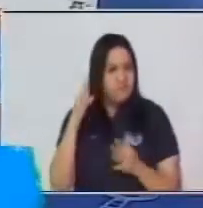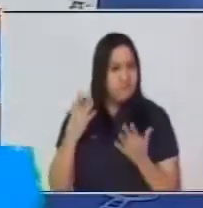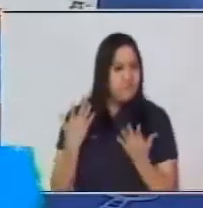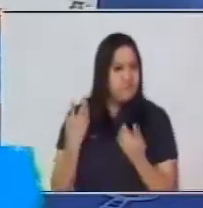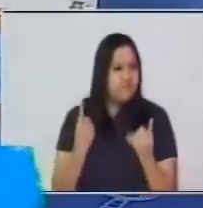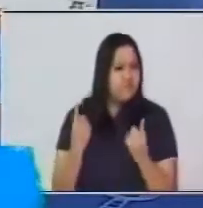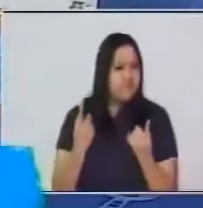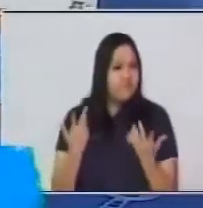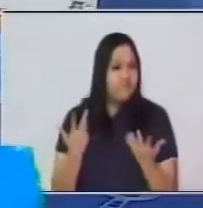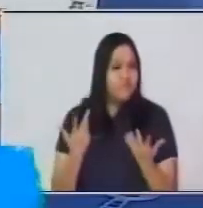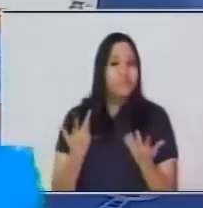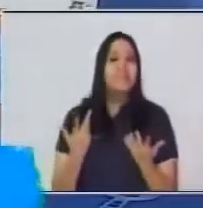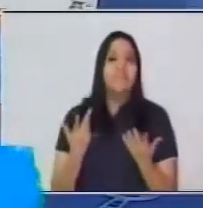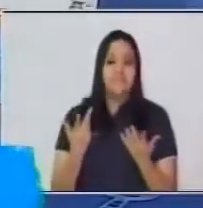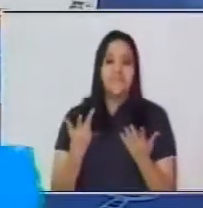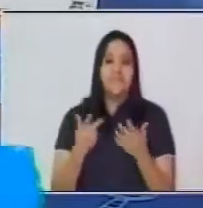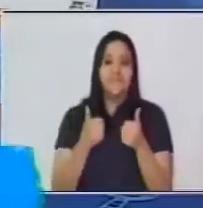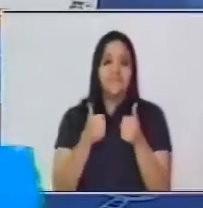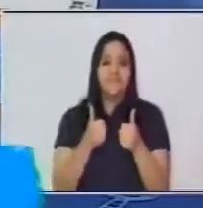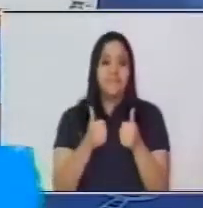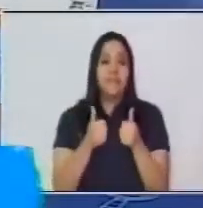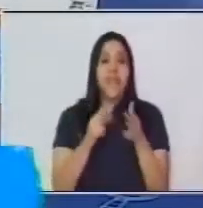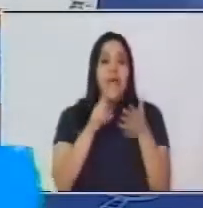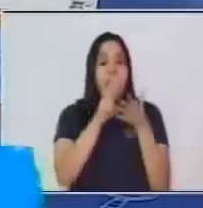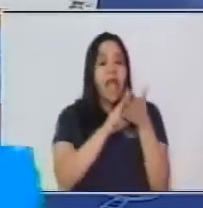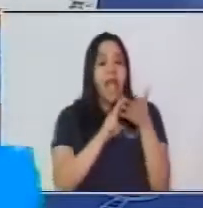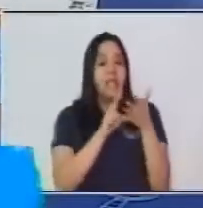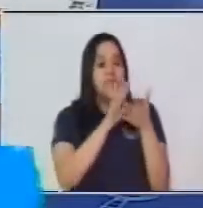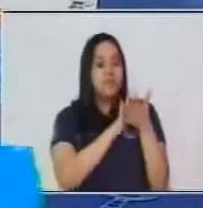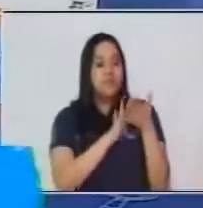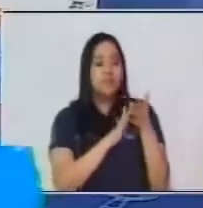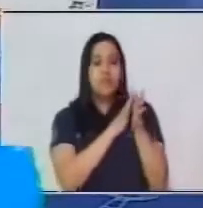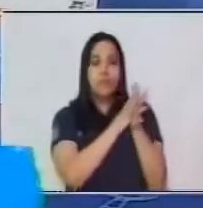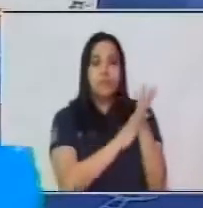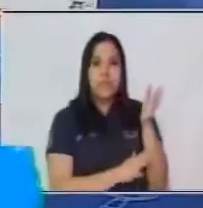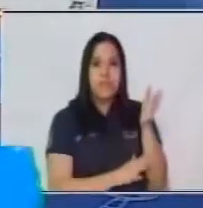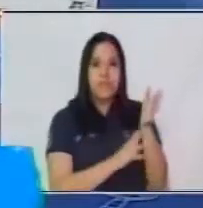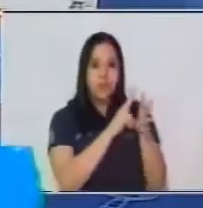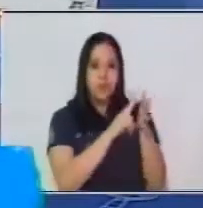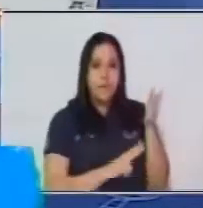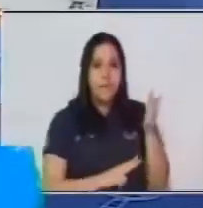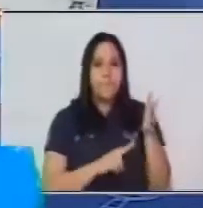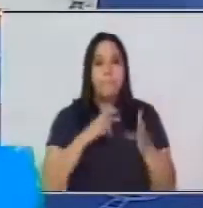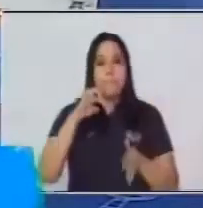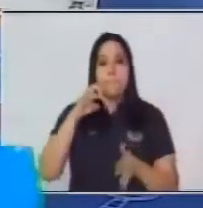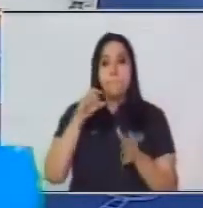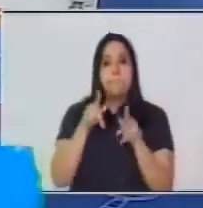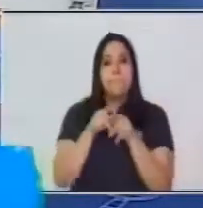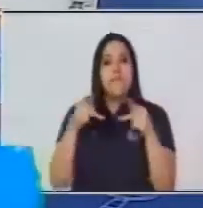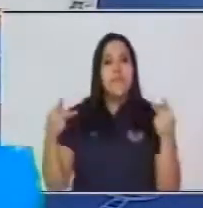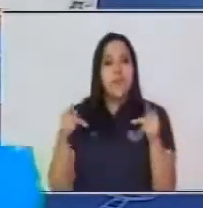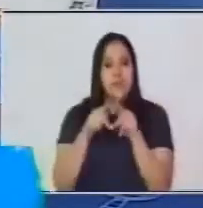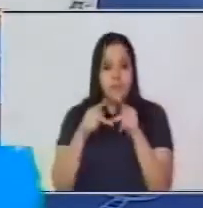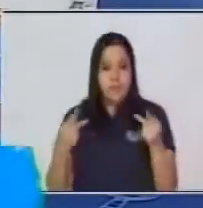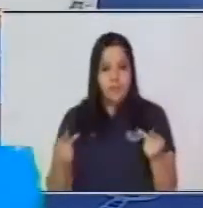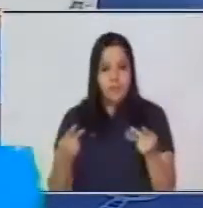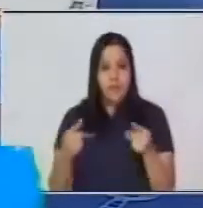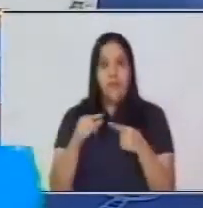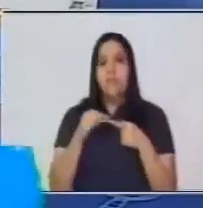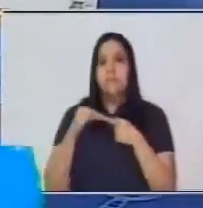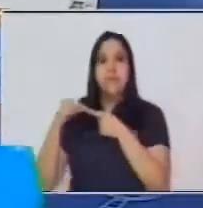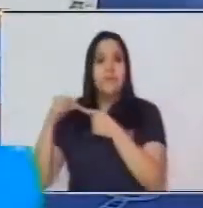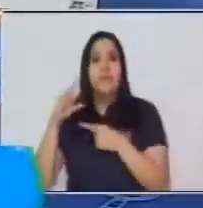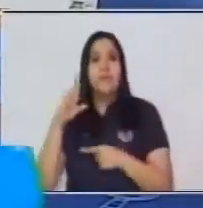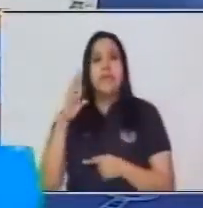Muy bien, vimos el texto periodístico, pero específicamente el reportaje. ¿Qué